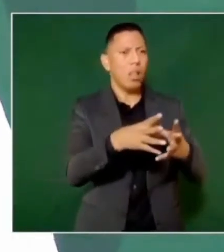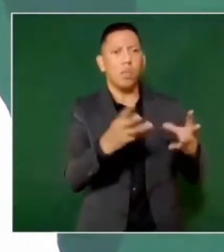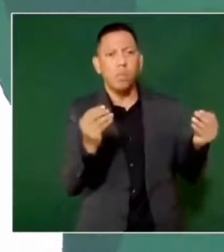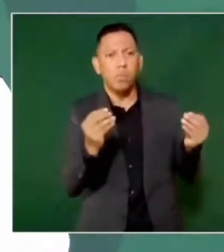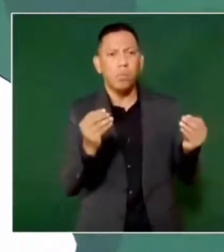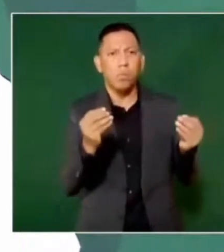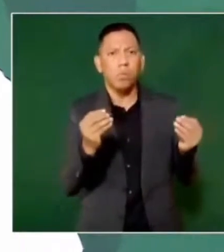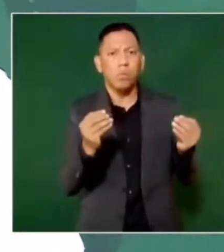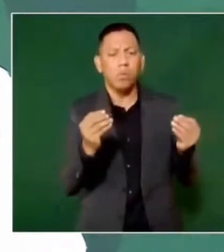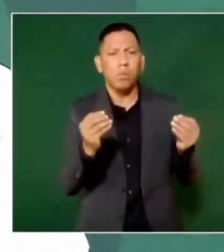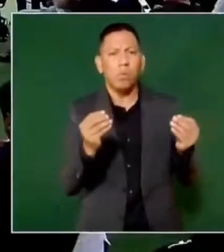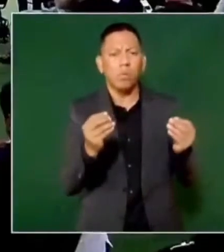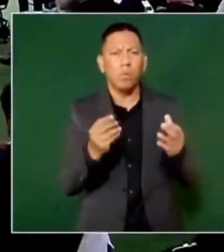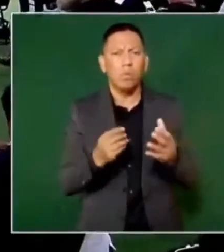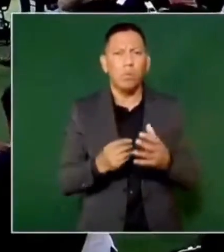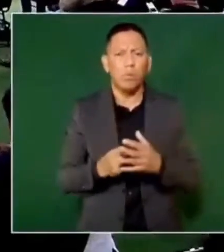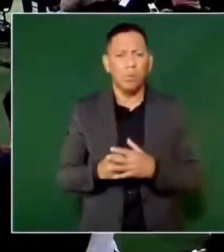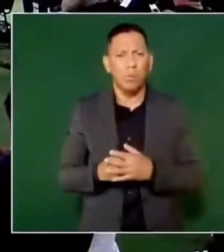el